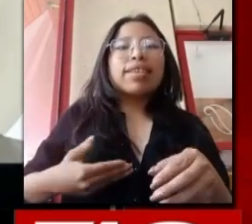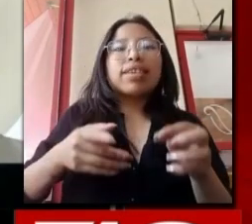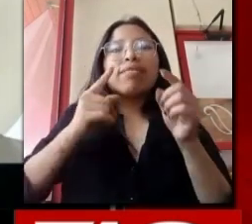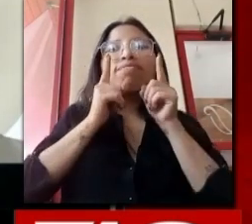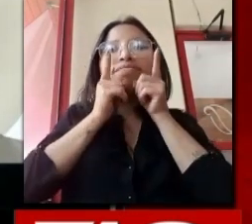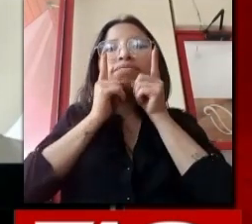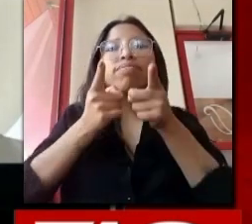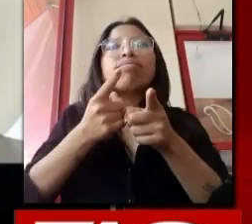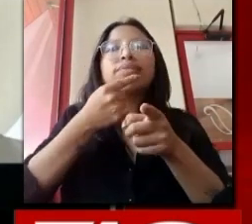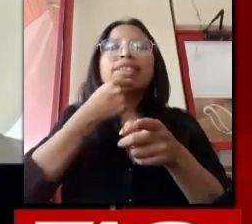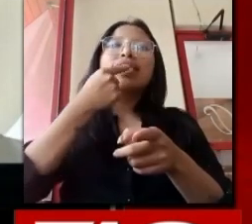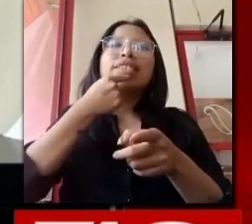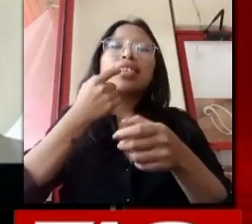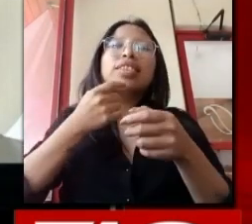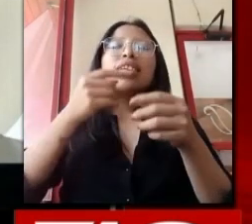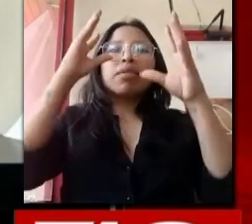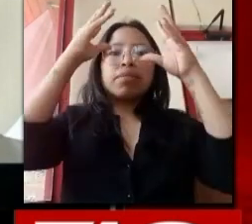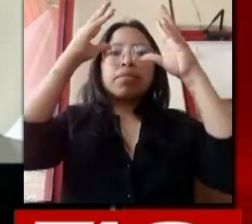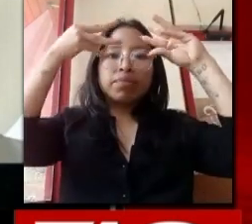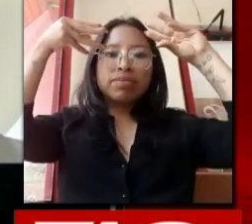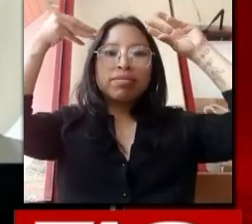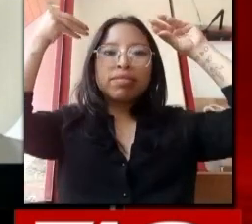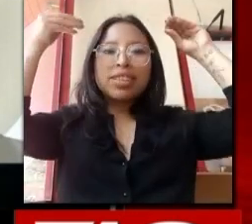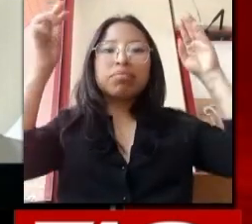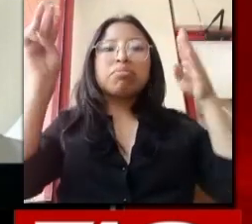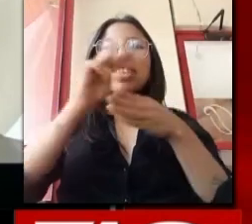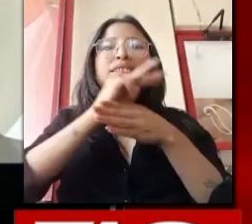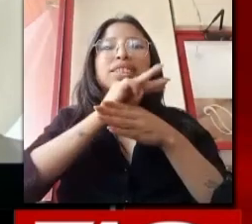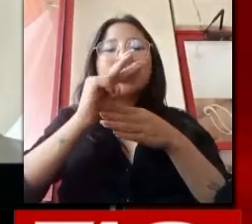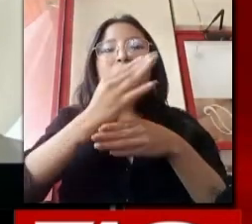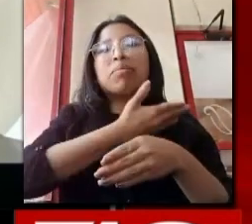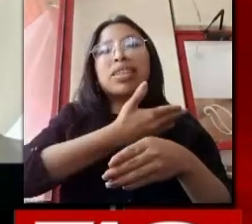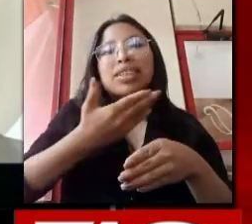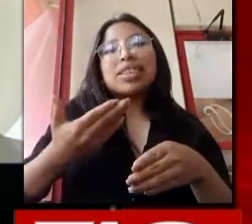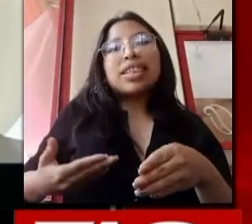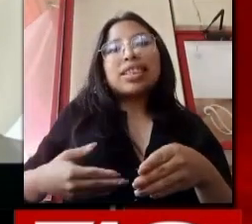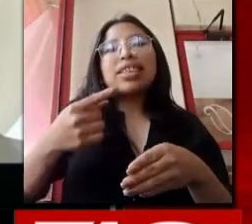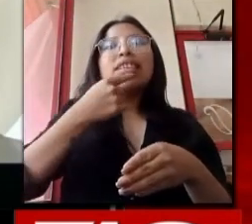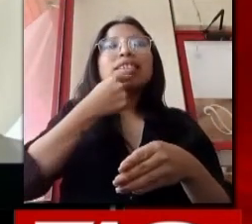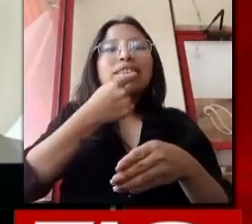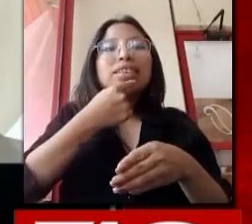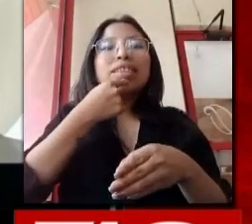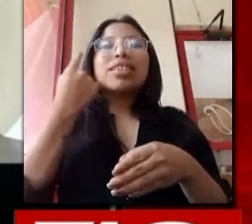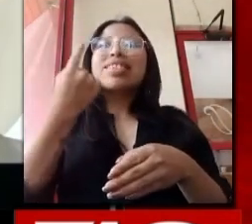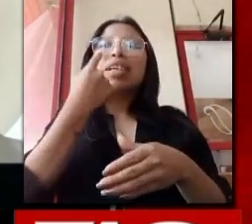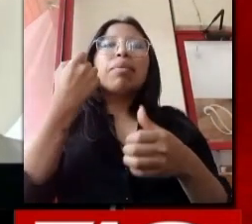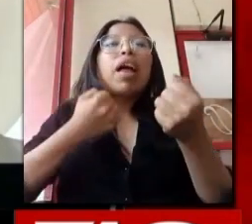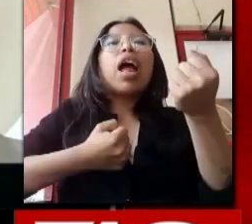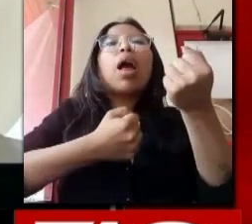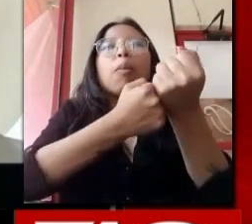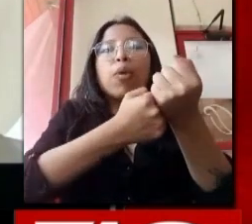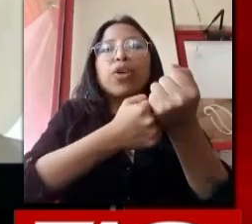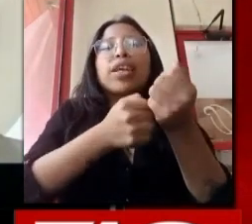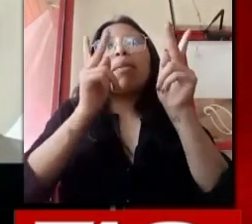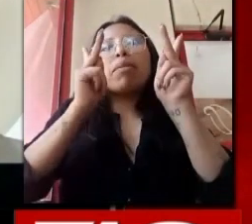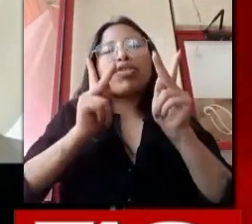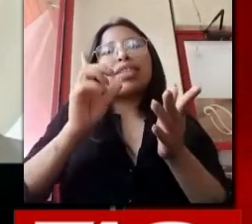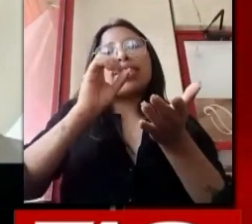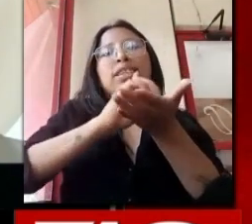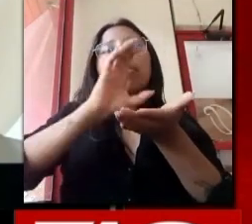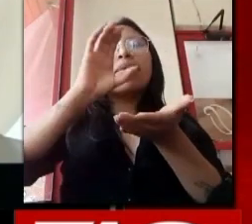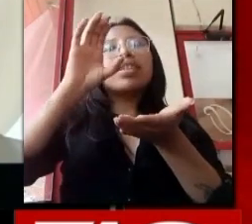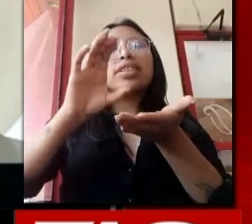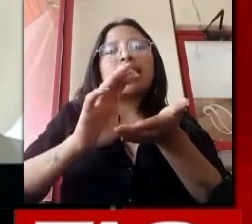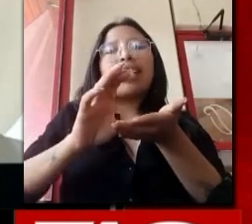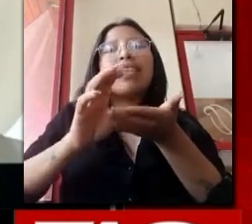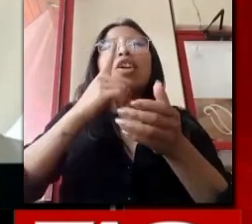de nuestra hermana ministra, de poder apoyar más que todo en estas actividades a todas las personas con discapacidad en el cumplimiento de la